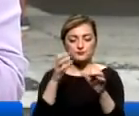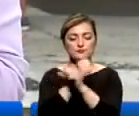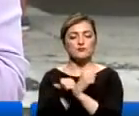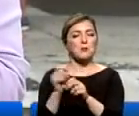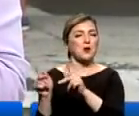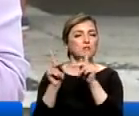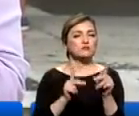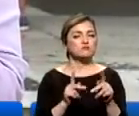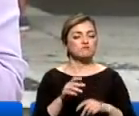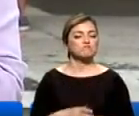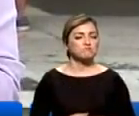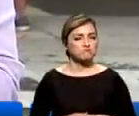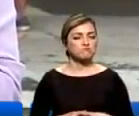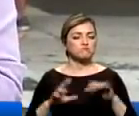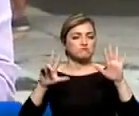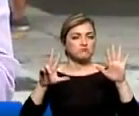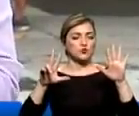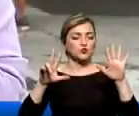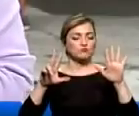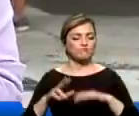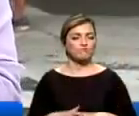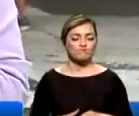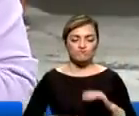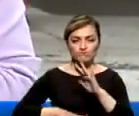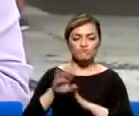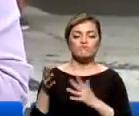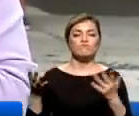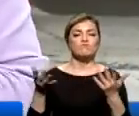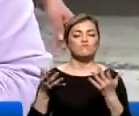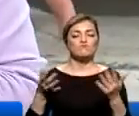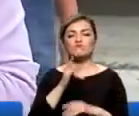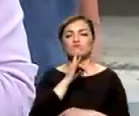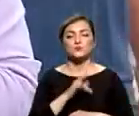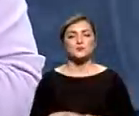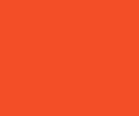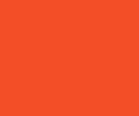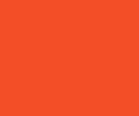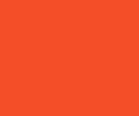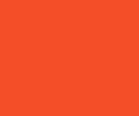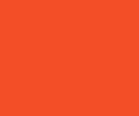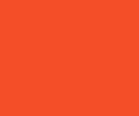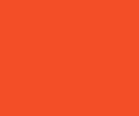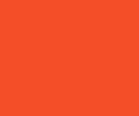tiene previsto la llegada de otros 8 vuelos, la mayoría provenientes de los Estados Unidos.